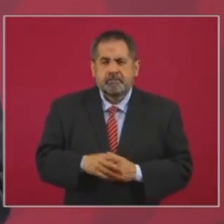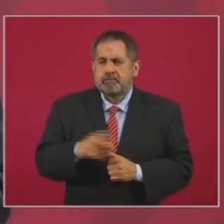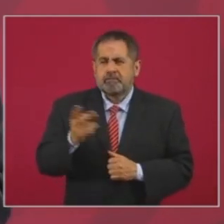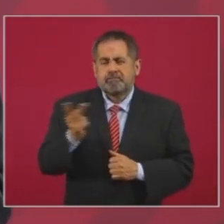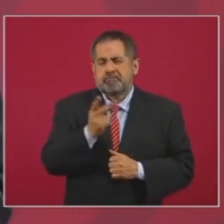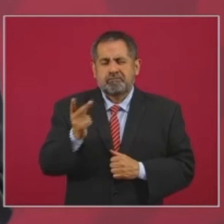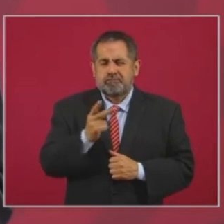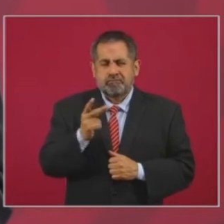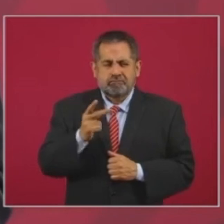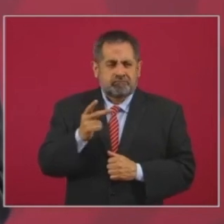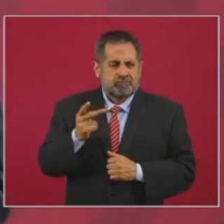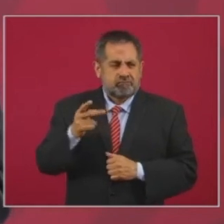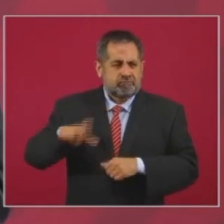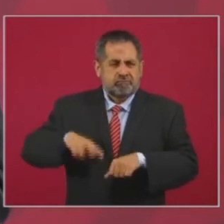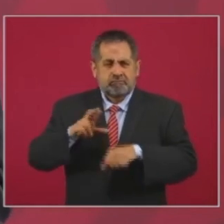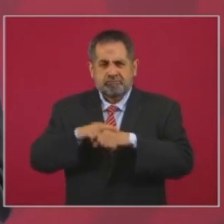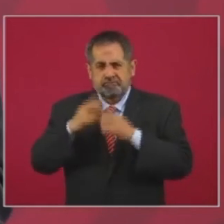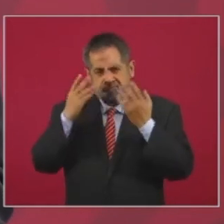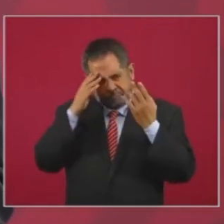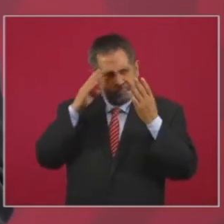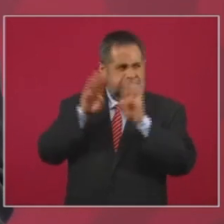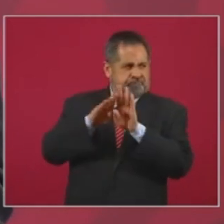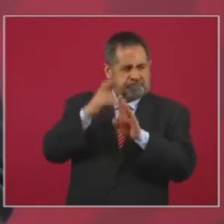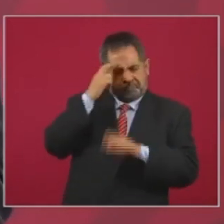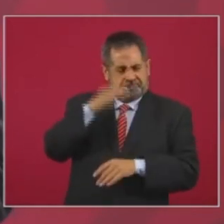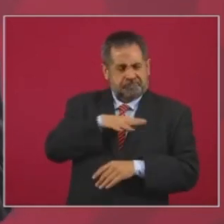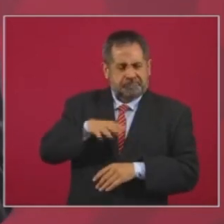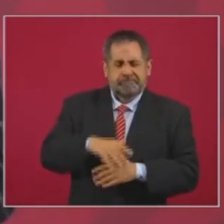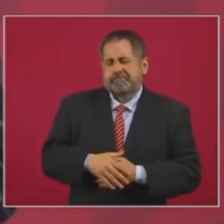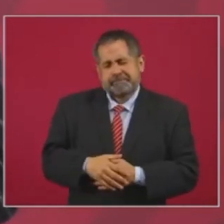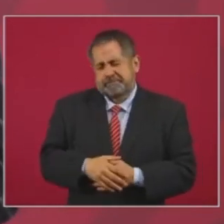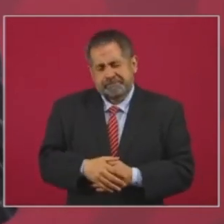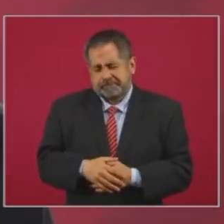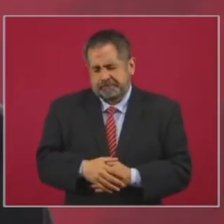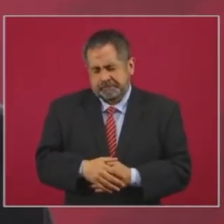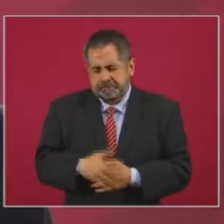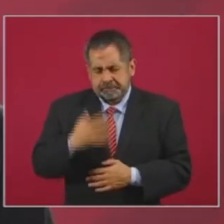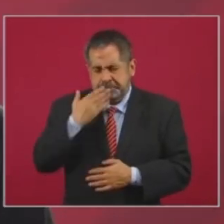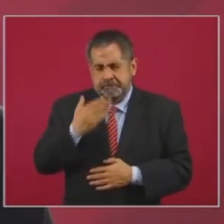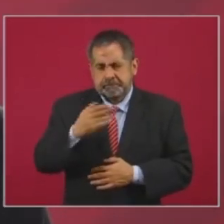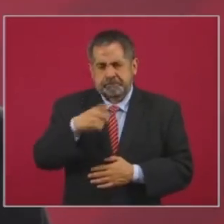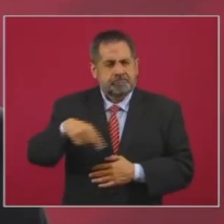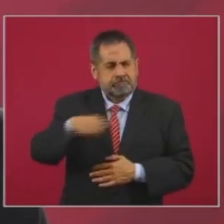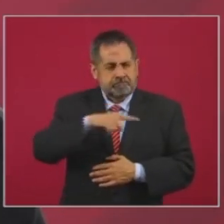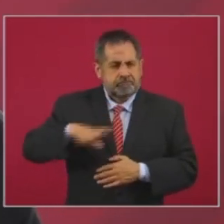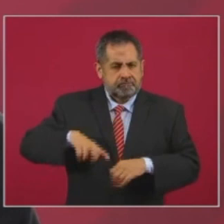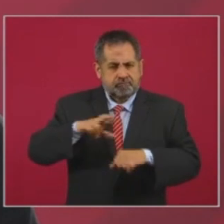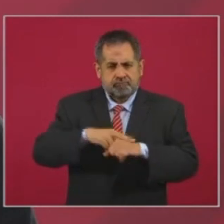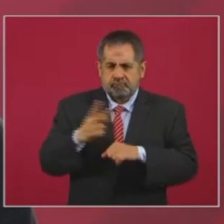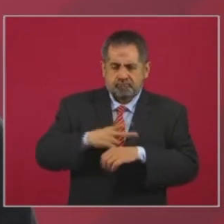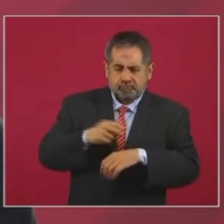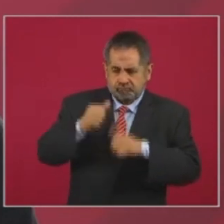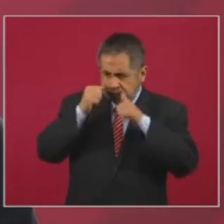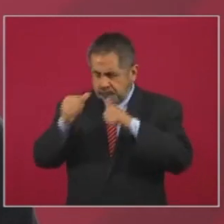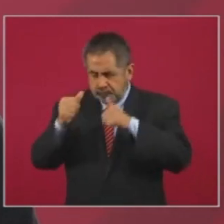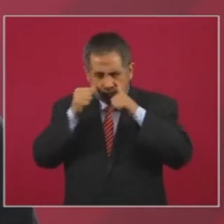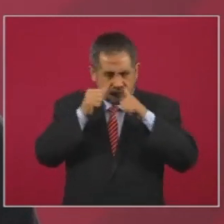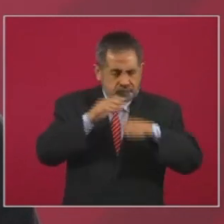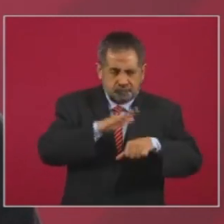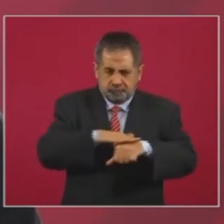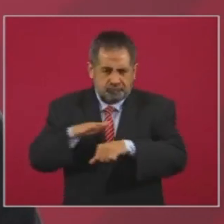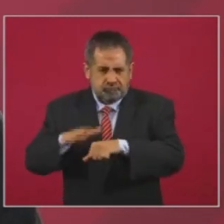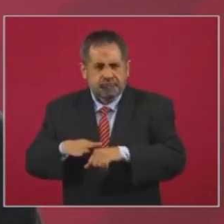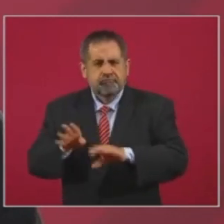con cerrazón, es decir, van a atender el planteamiento que